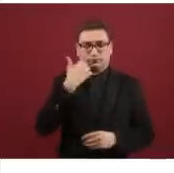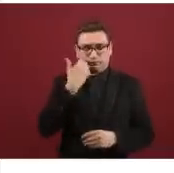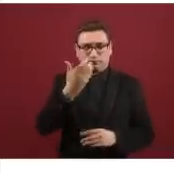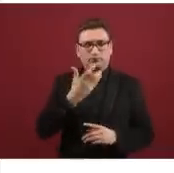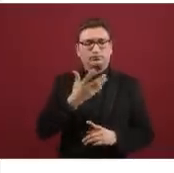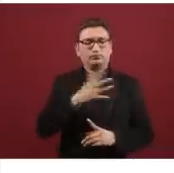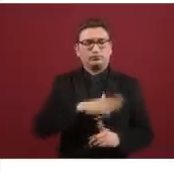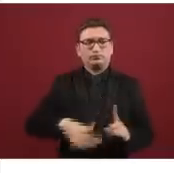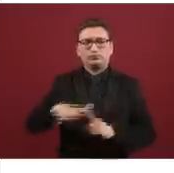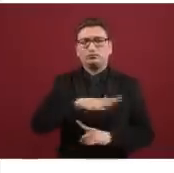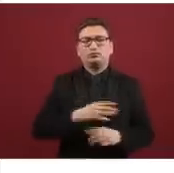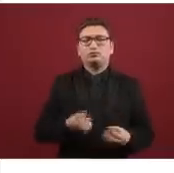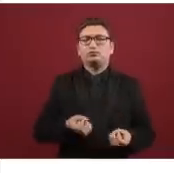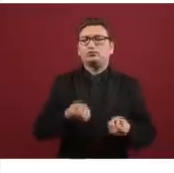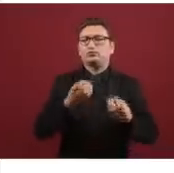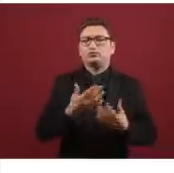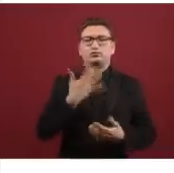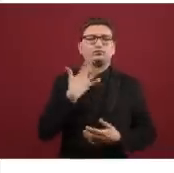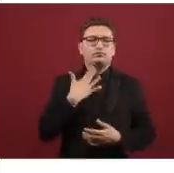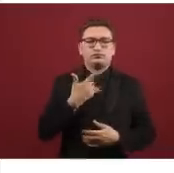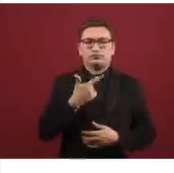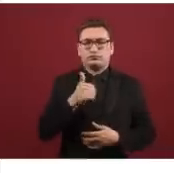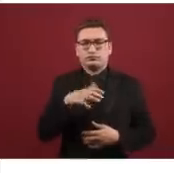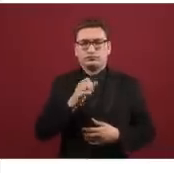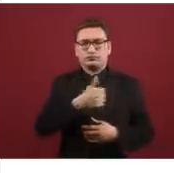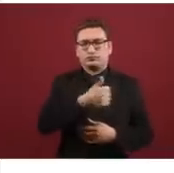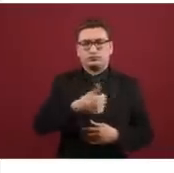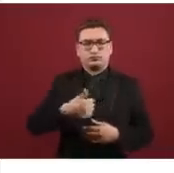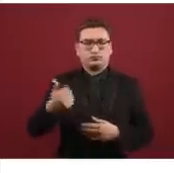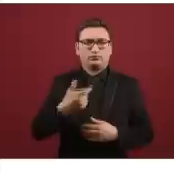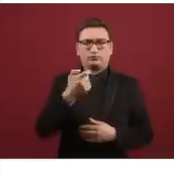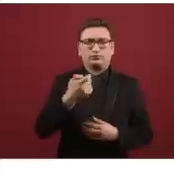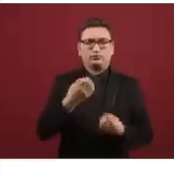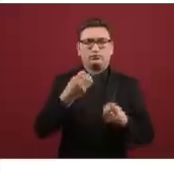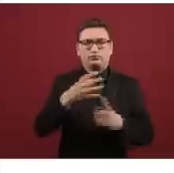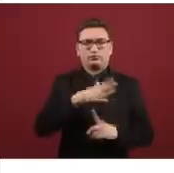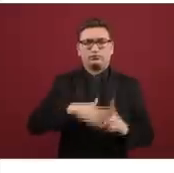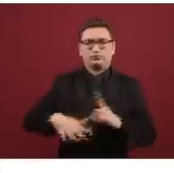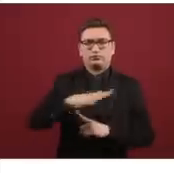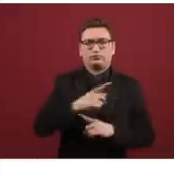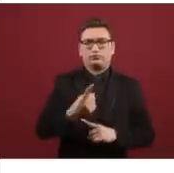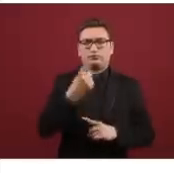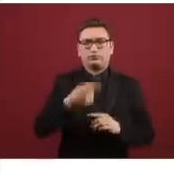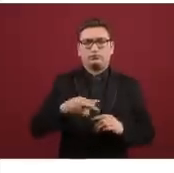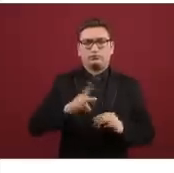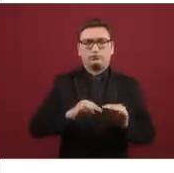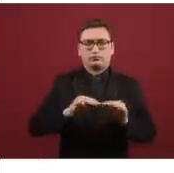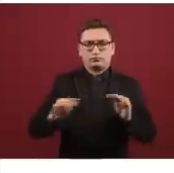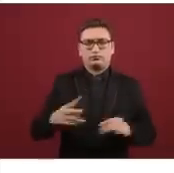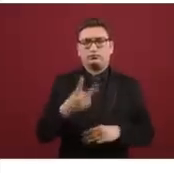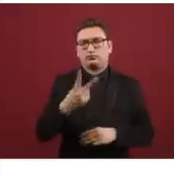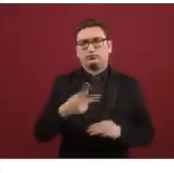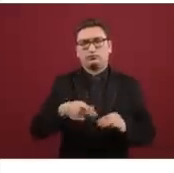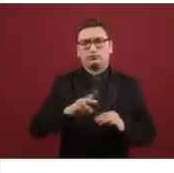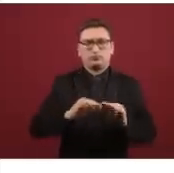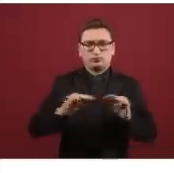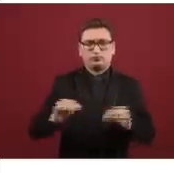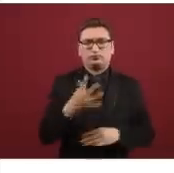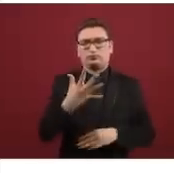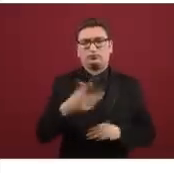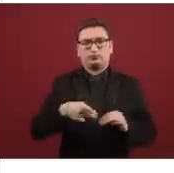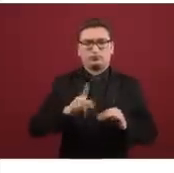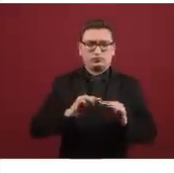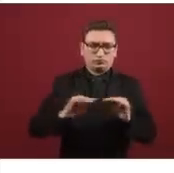saber cuántas gasolineras hay y qué precios tienen en un radio de 1 kilómetro, de 2 kilómetros, de